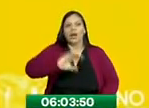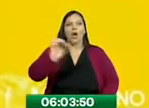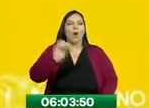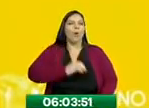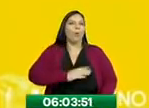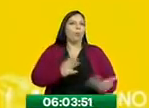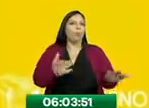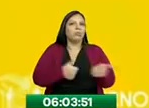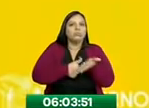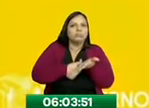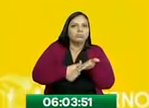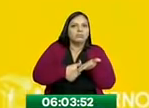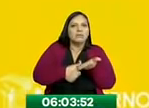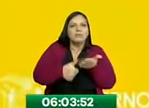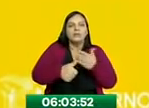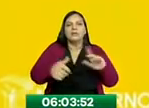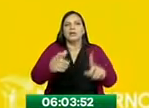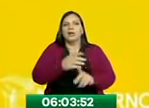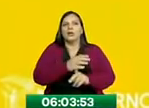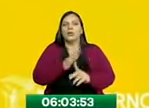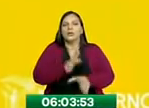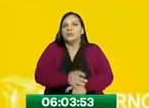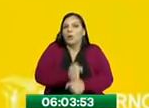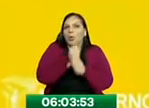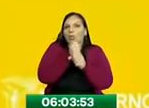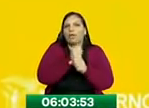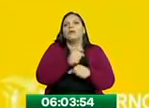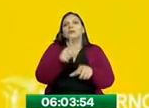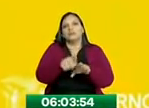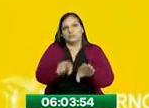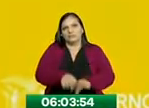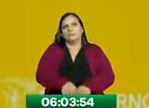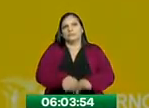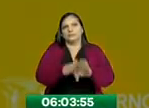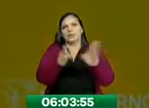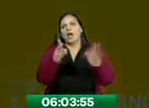por emergencia los ministerios decidan tener abiertos.